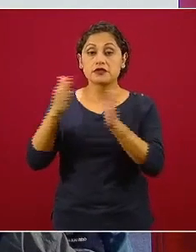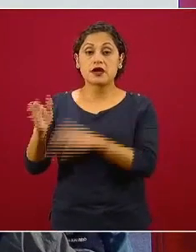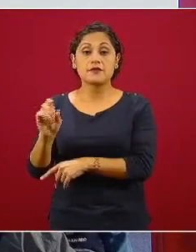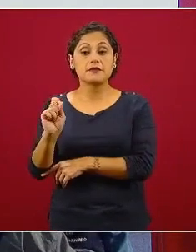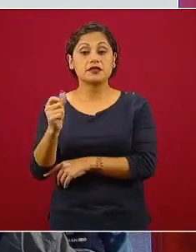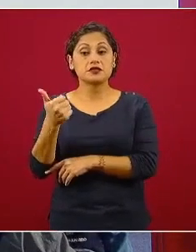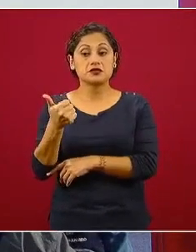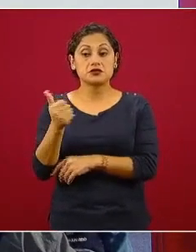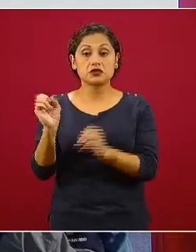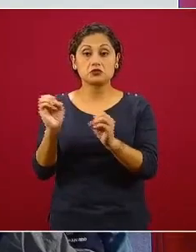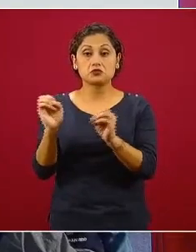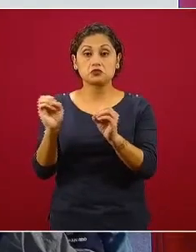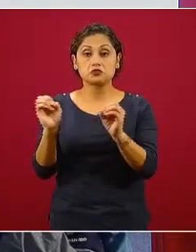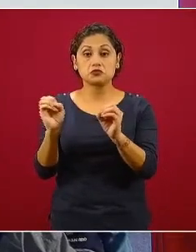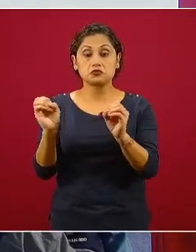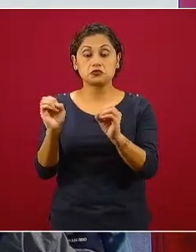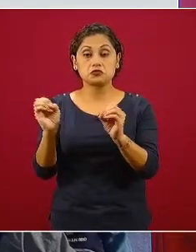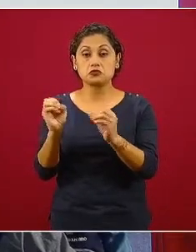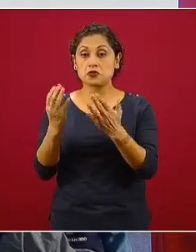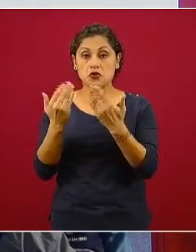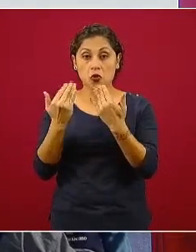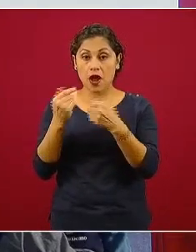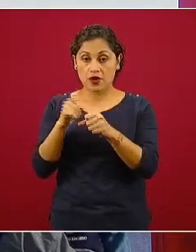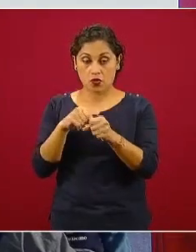tenemos ninguna que esté en este color.